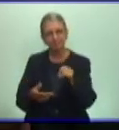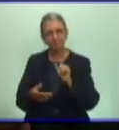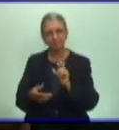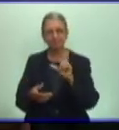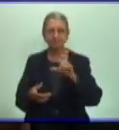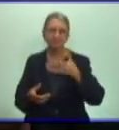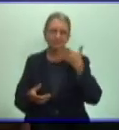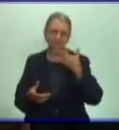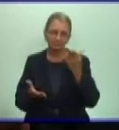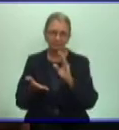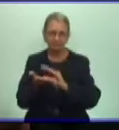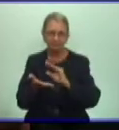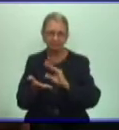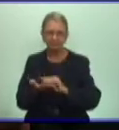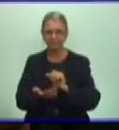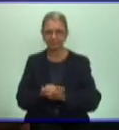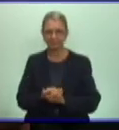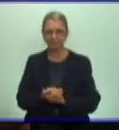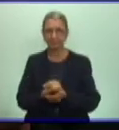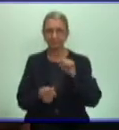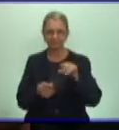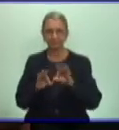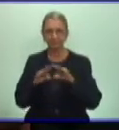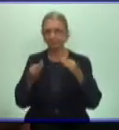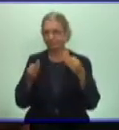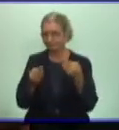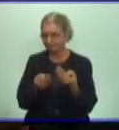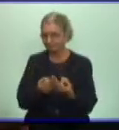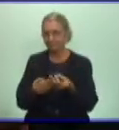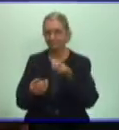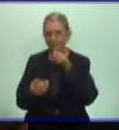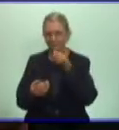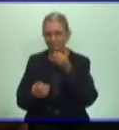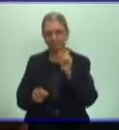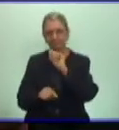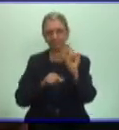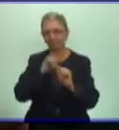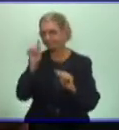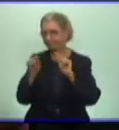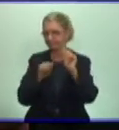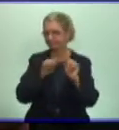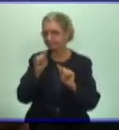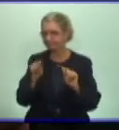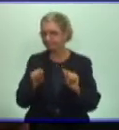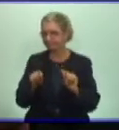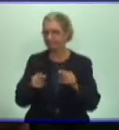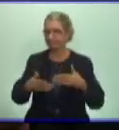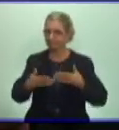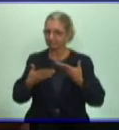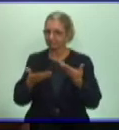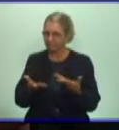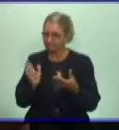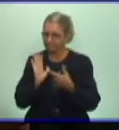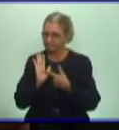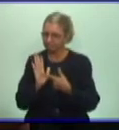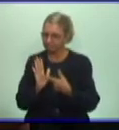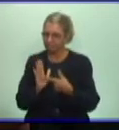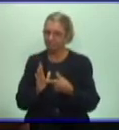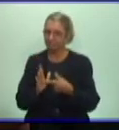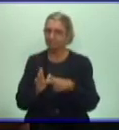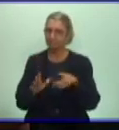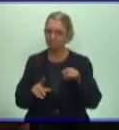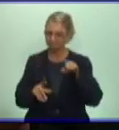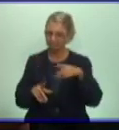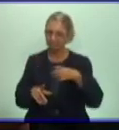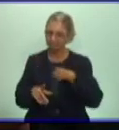cuentos, y entonces la familia puede realizar preguntas donde el niño demuestre si se apropió del mensaje que